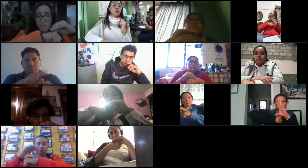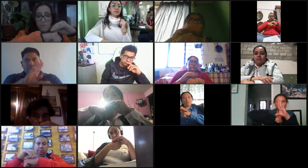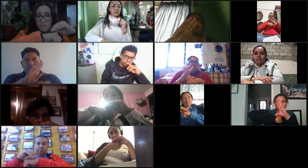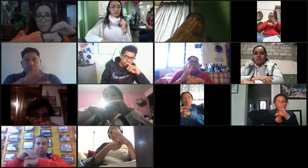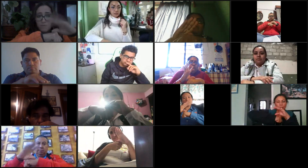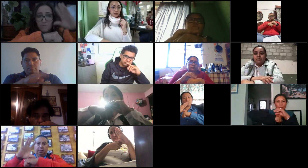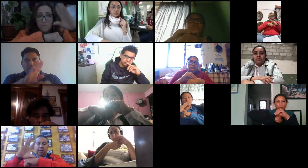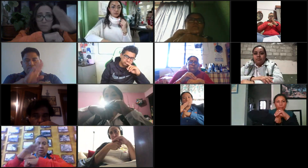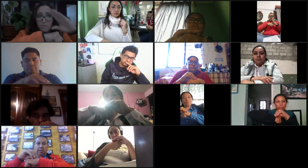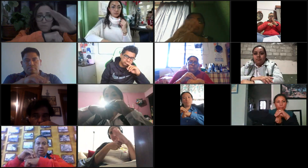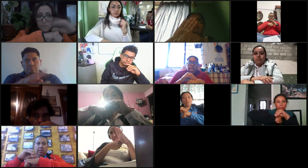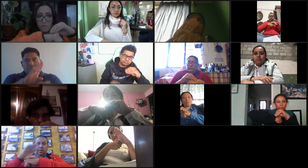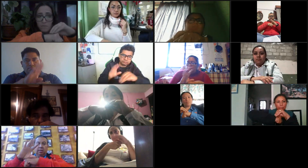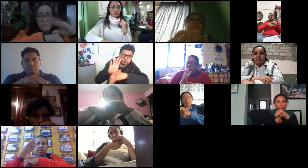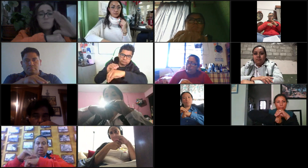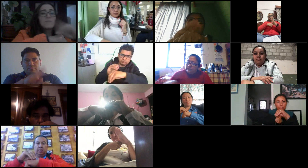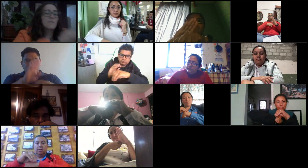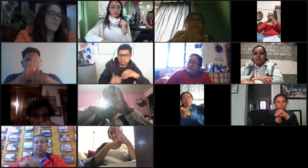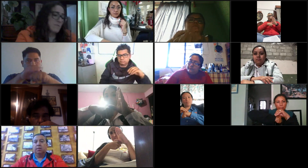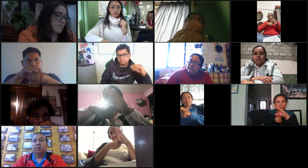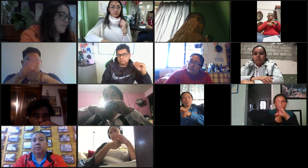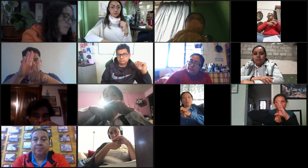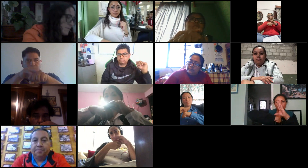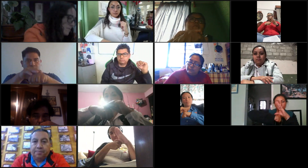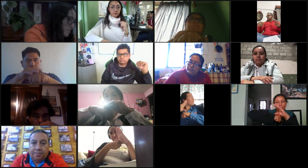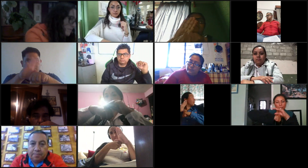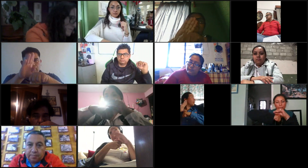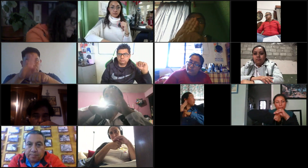Permiso o con permiso.